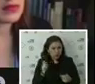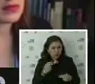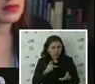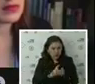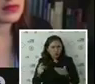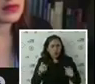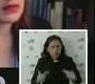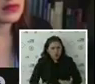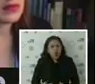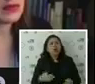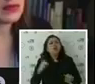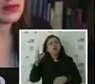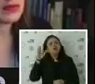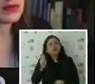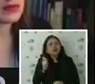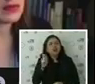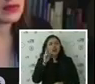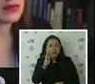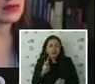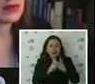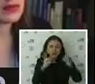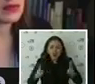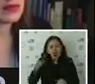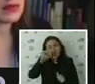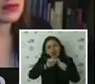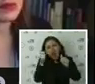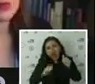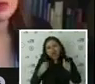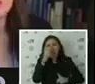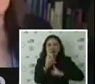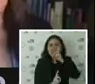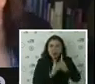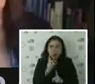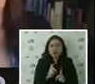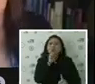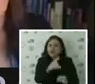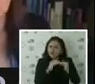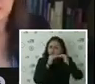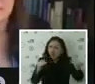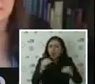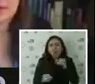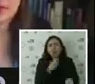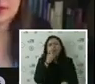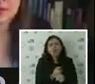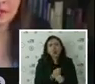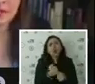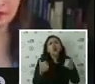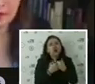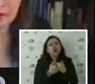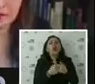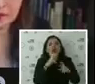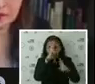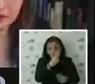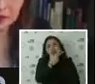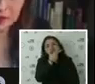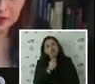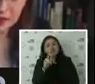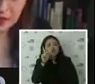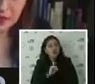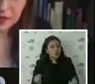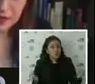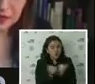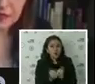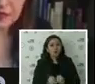desarrollo cívico, cultural, artístico, deportivo, con la misma igualdad de oportunidades e identidad de género.